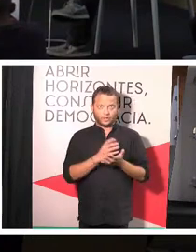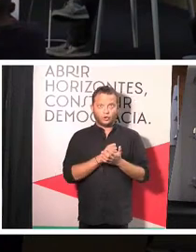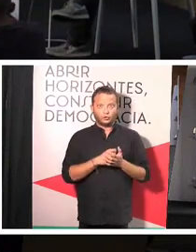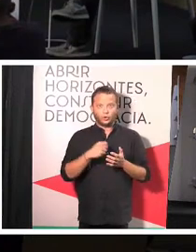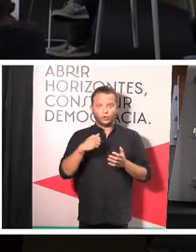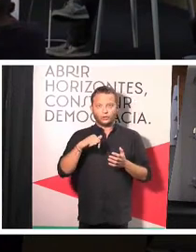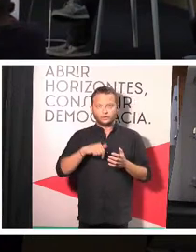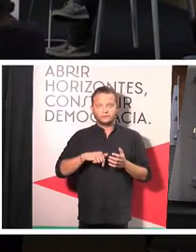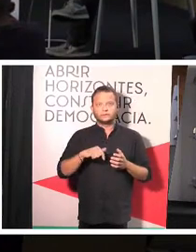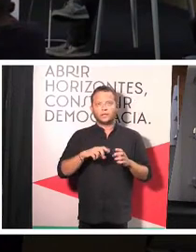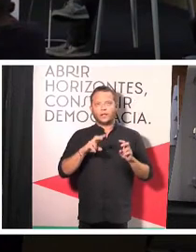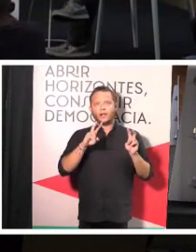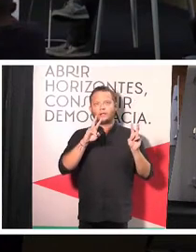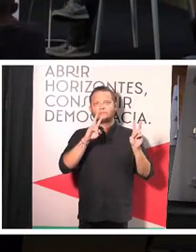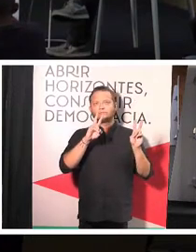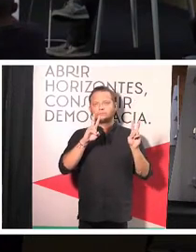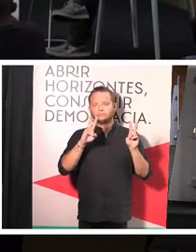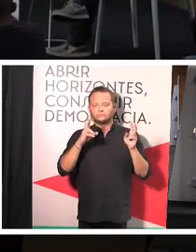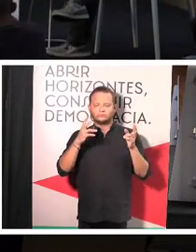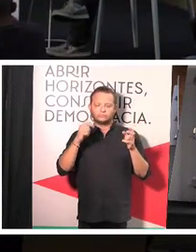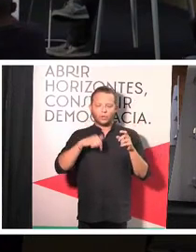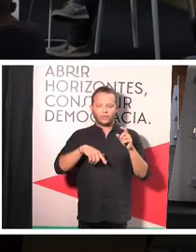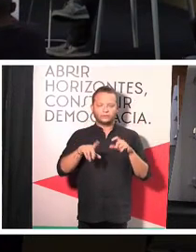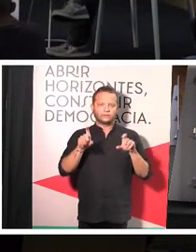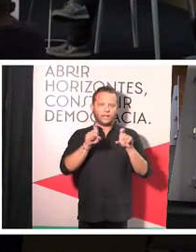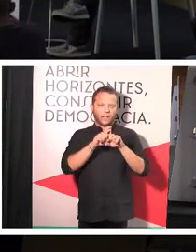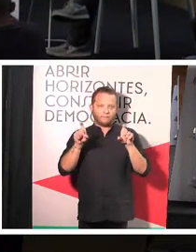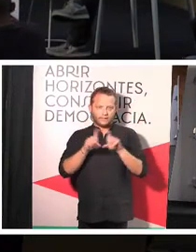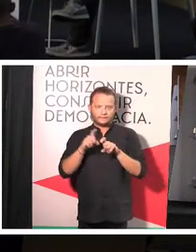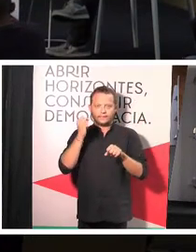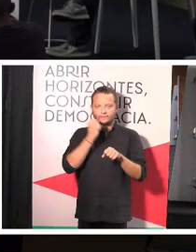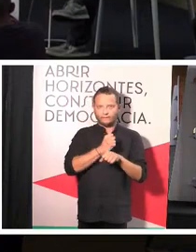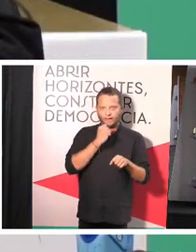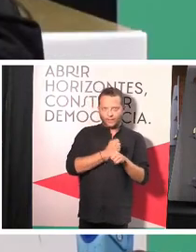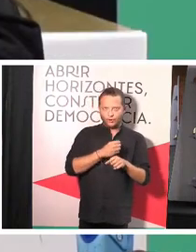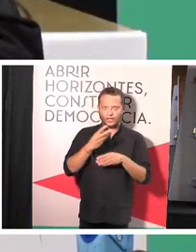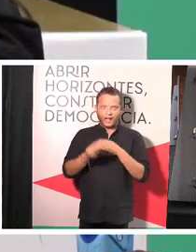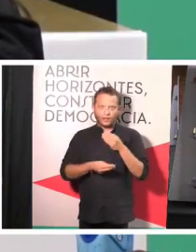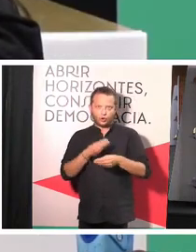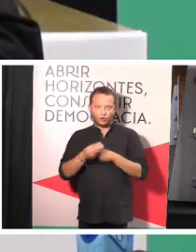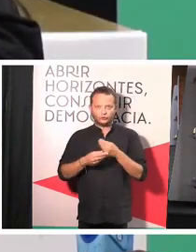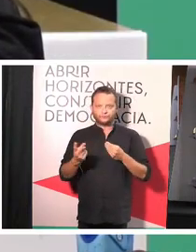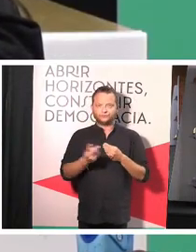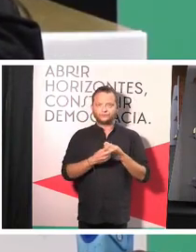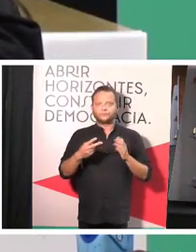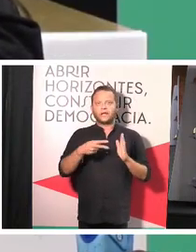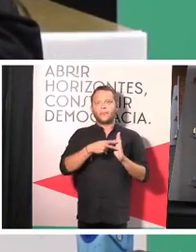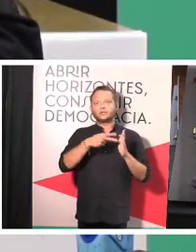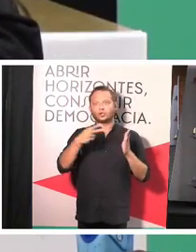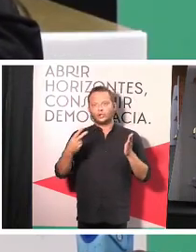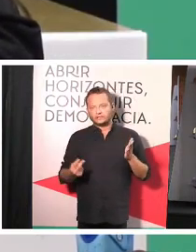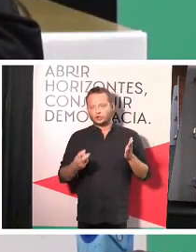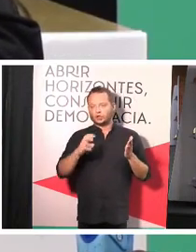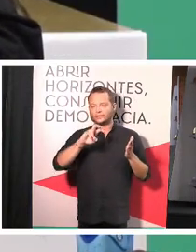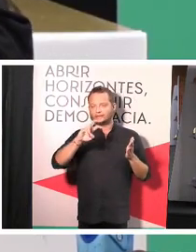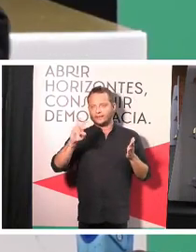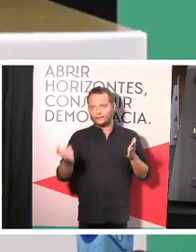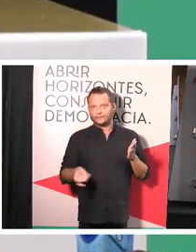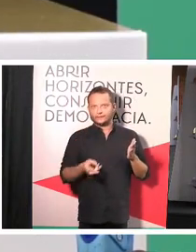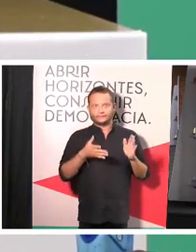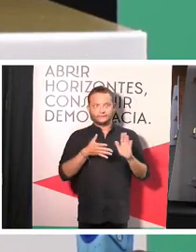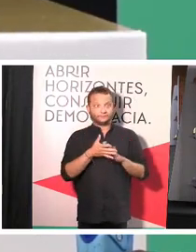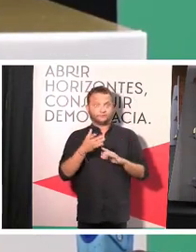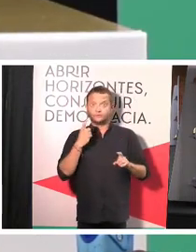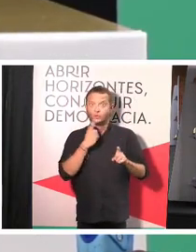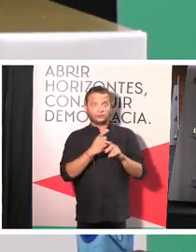Toda esta dinámica de las empresas en cuanto a los trabajadores, bueno, lo primero, como ya he dicho, desconexiones, etcétera, es un atentado